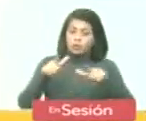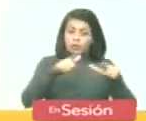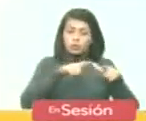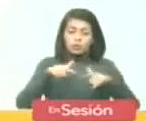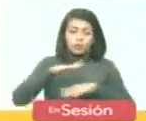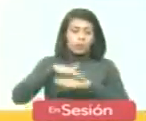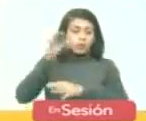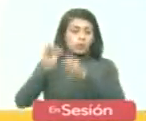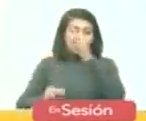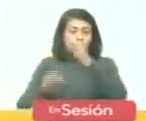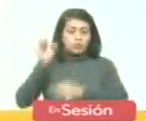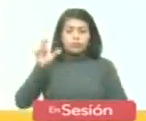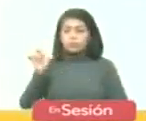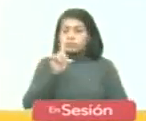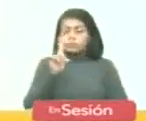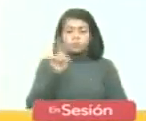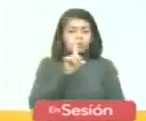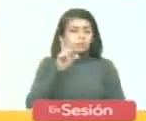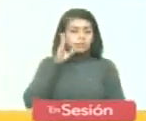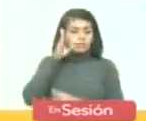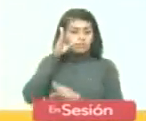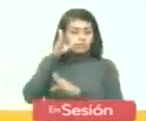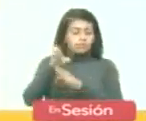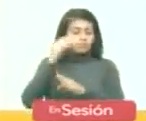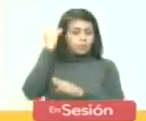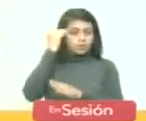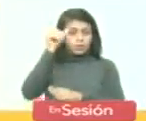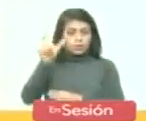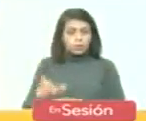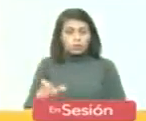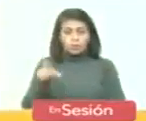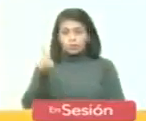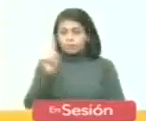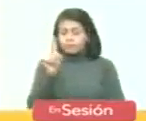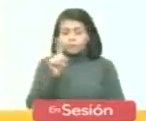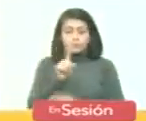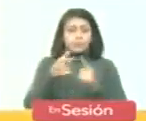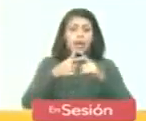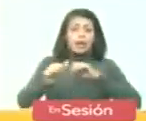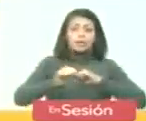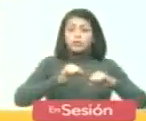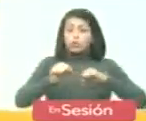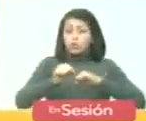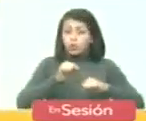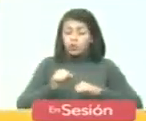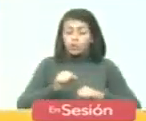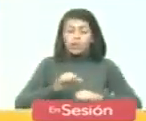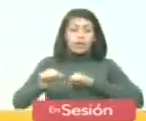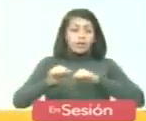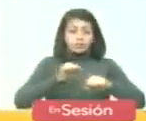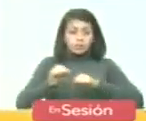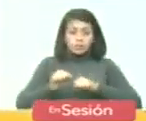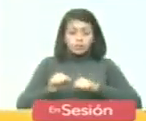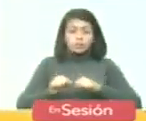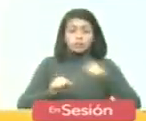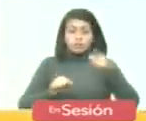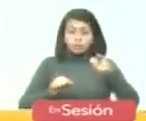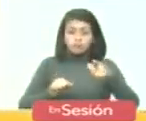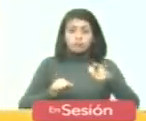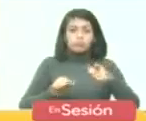porque la justicia no va hacia el pensamiento del hombre, sino hacia los actos. Si los actos estuvieron